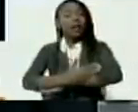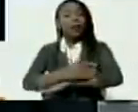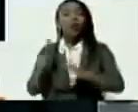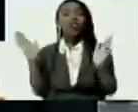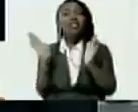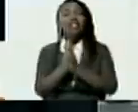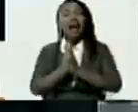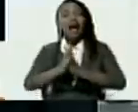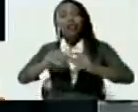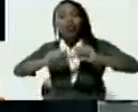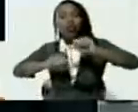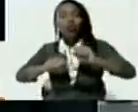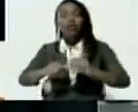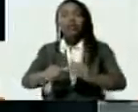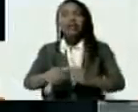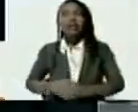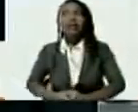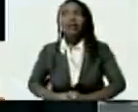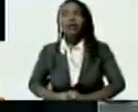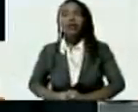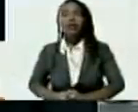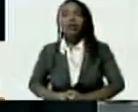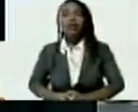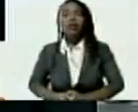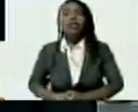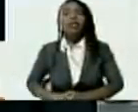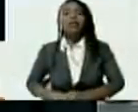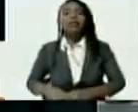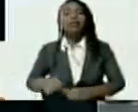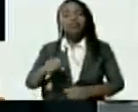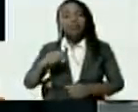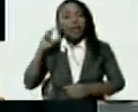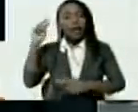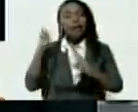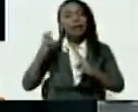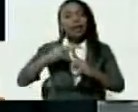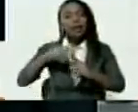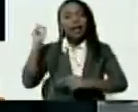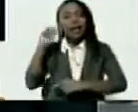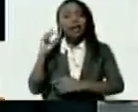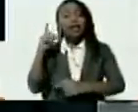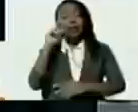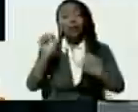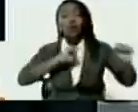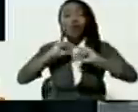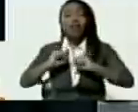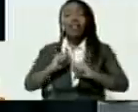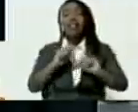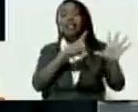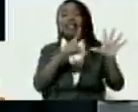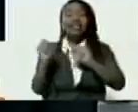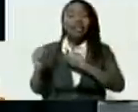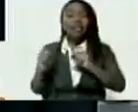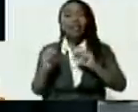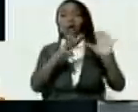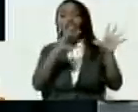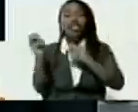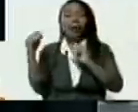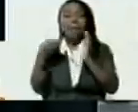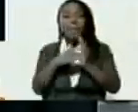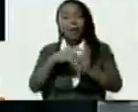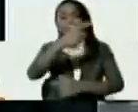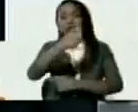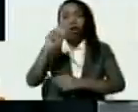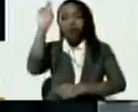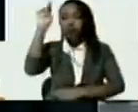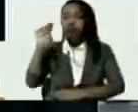del Táchira y Ureña hacia Cúcuta, se mueven 60, 80 mil personas diarias de Venezuela a